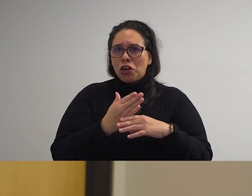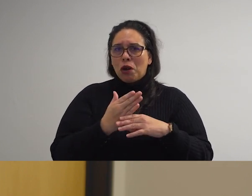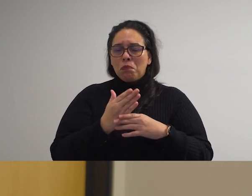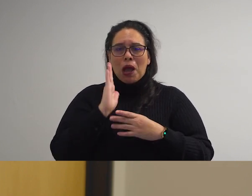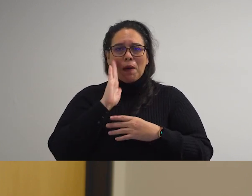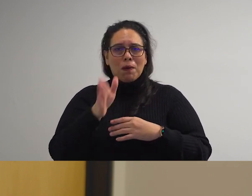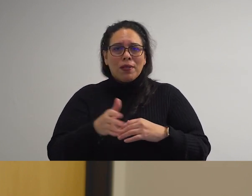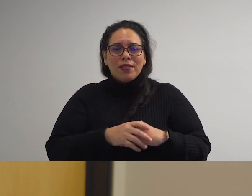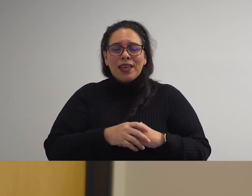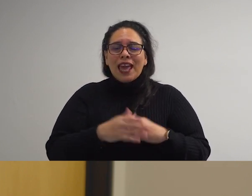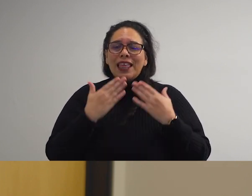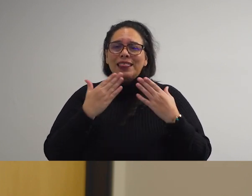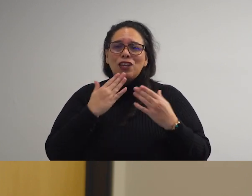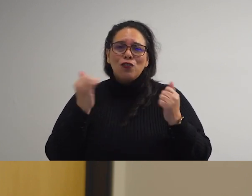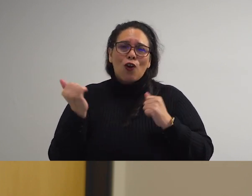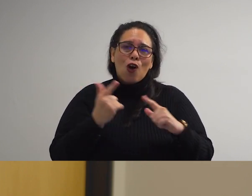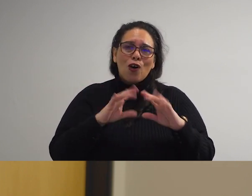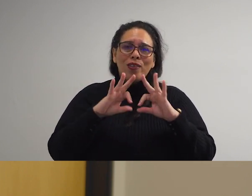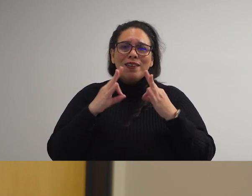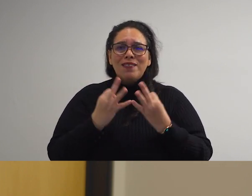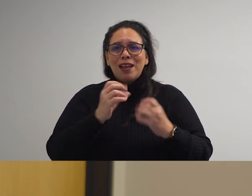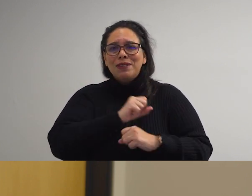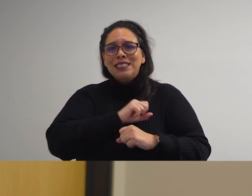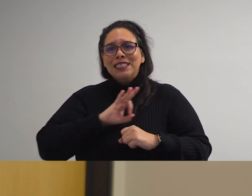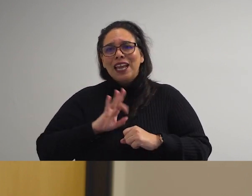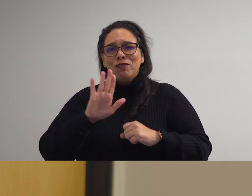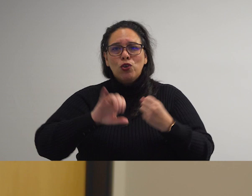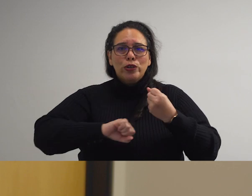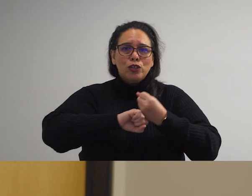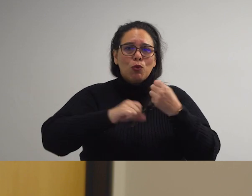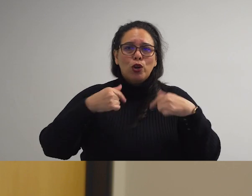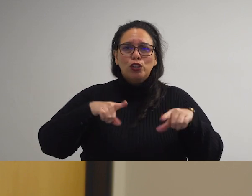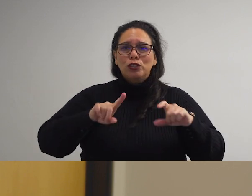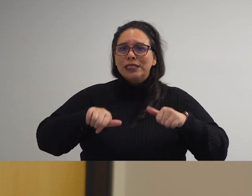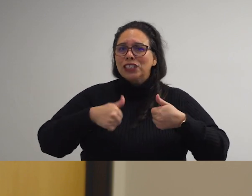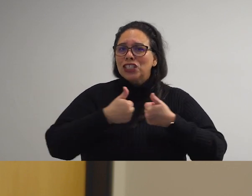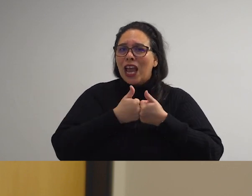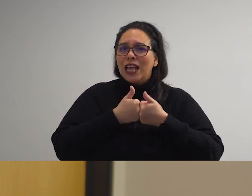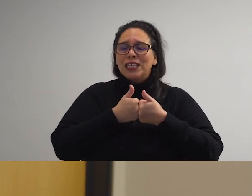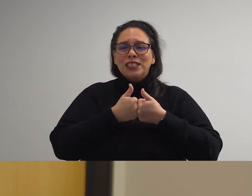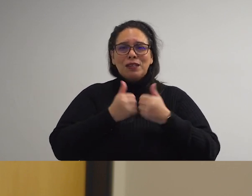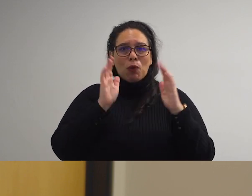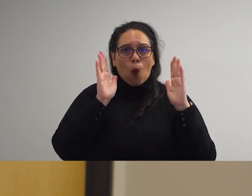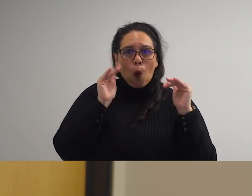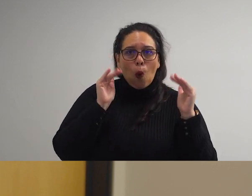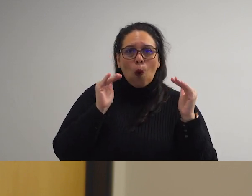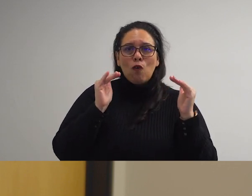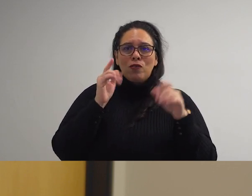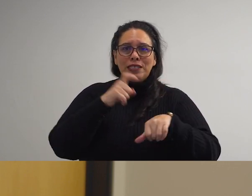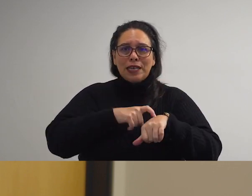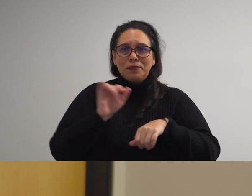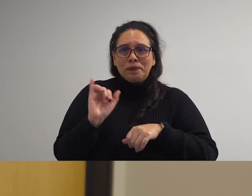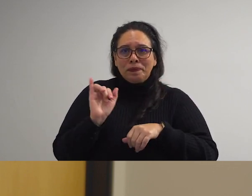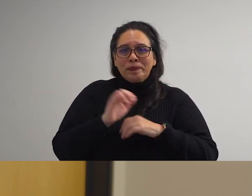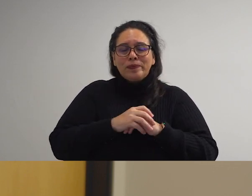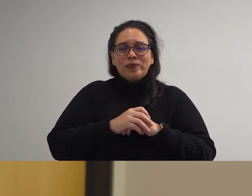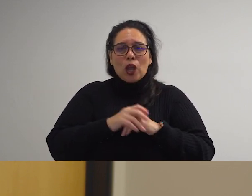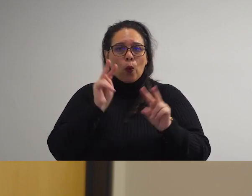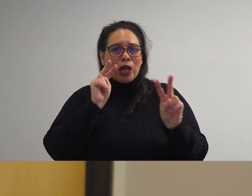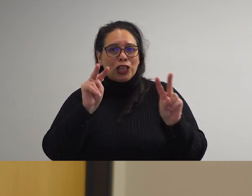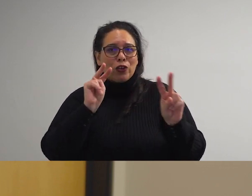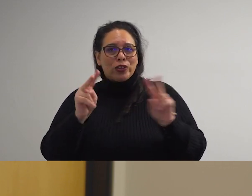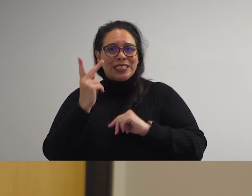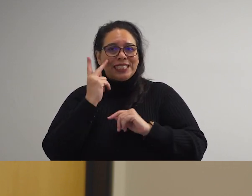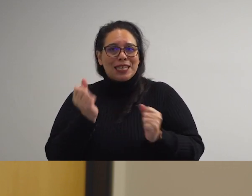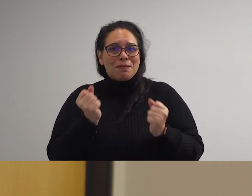so. Thank you to all of our families and staff for your support during these challenging but hopeful times as we look